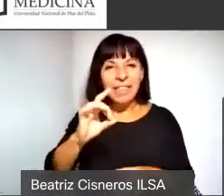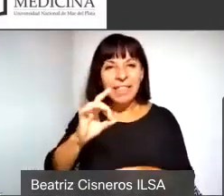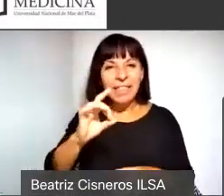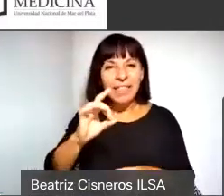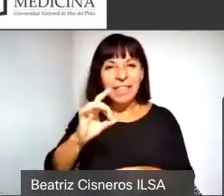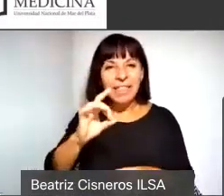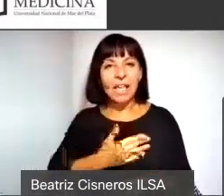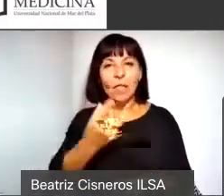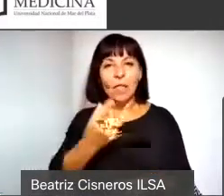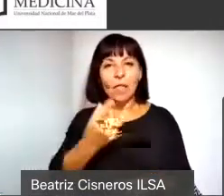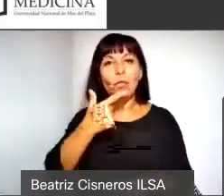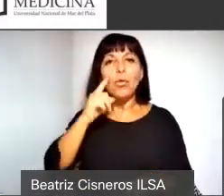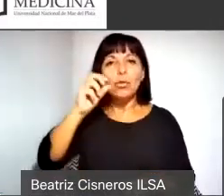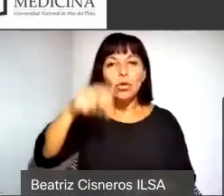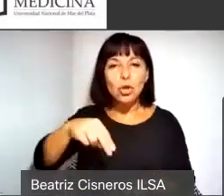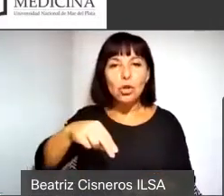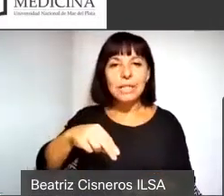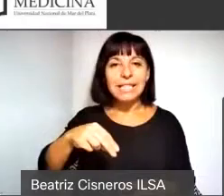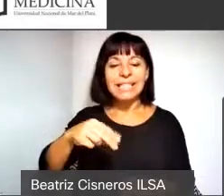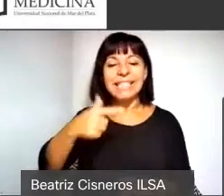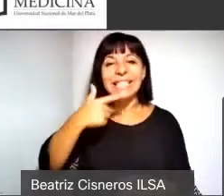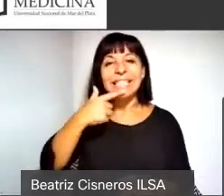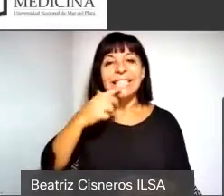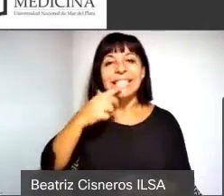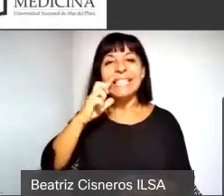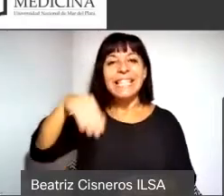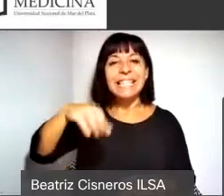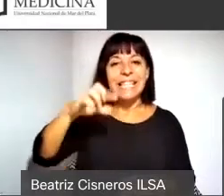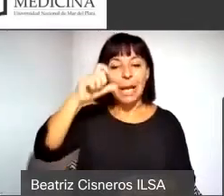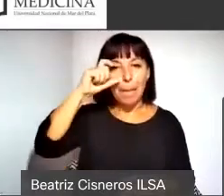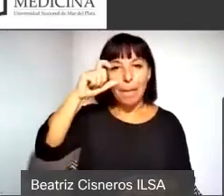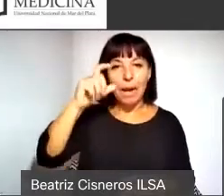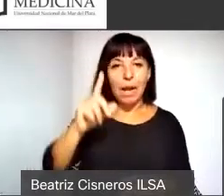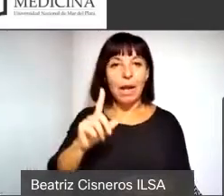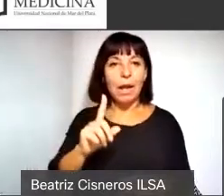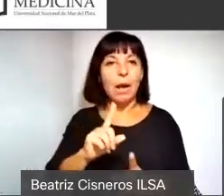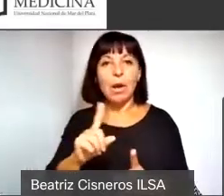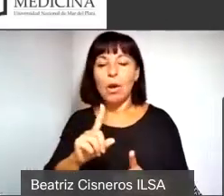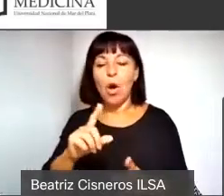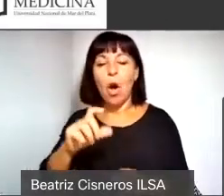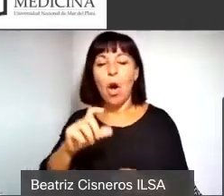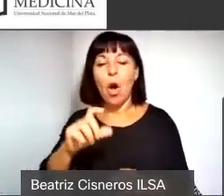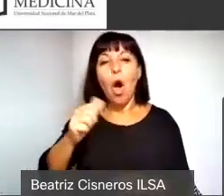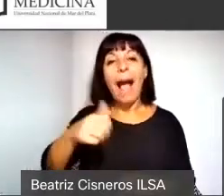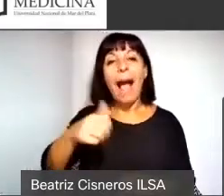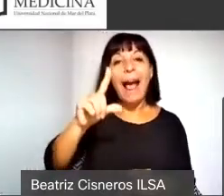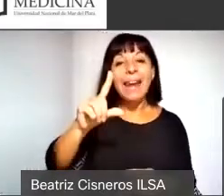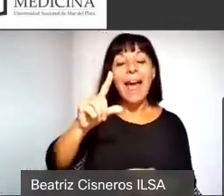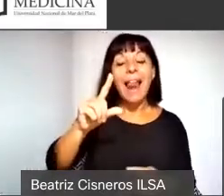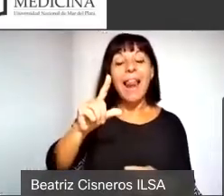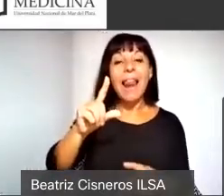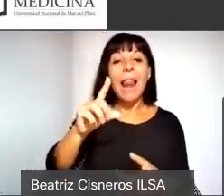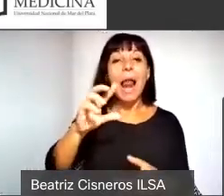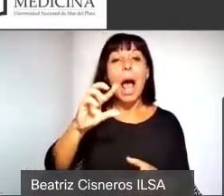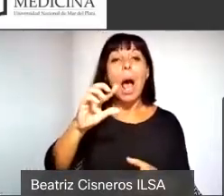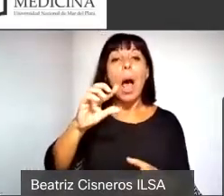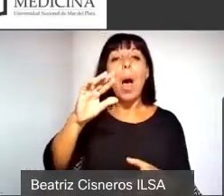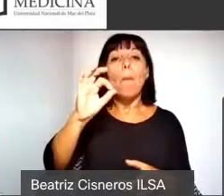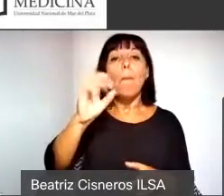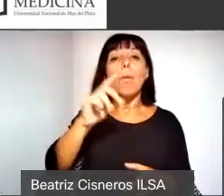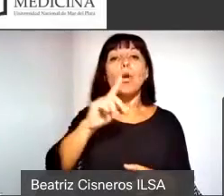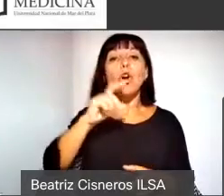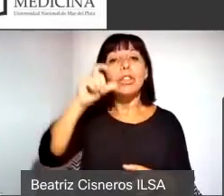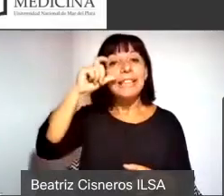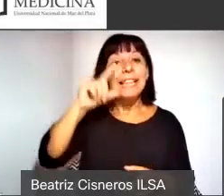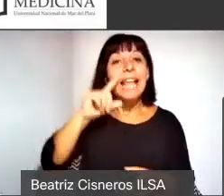veces Sí, sí, preguntan se eso. pregunta. El canal proteico no es difusión simple, es difusión facilitada. ¿Por qué? Porque implica